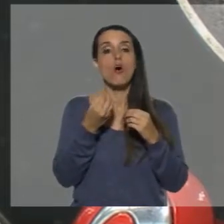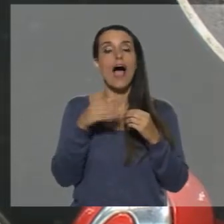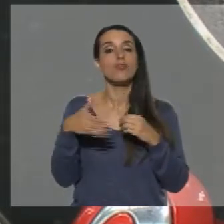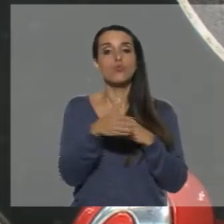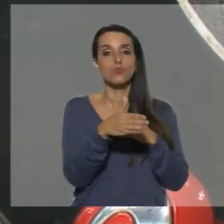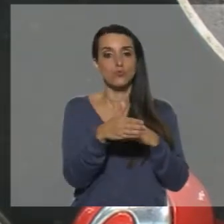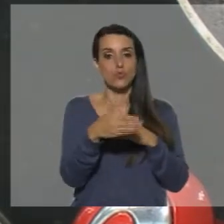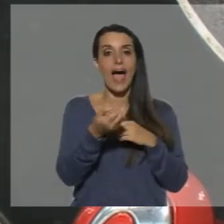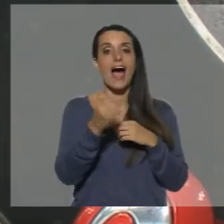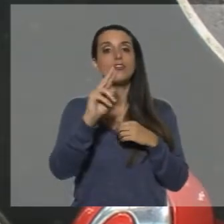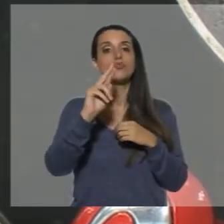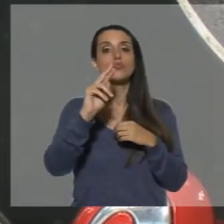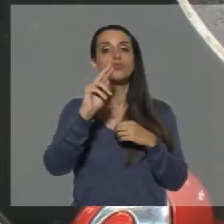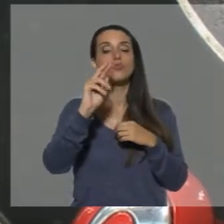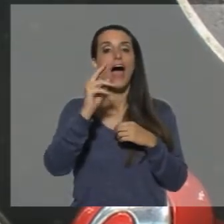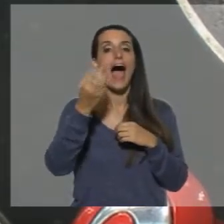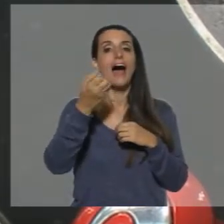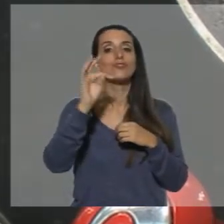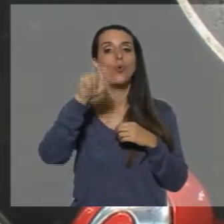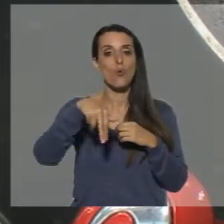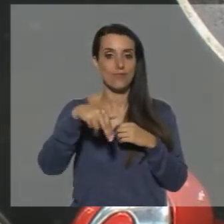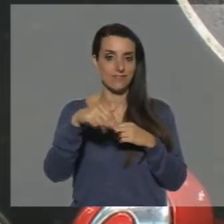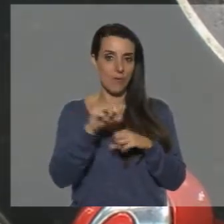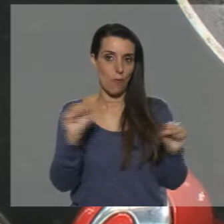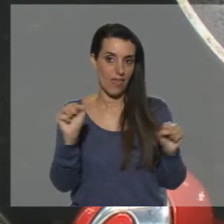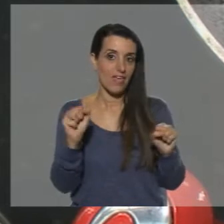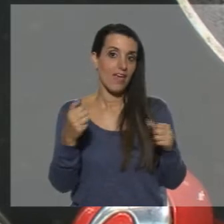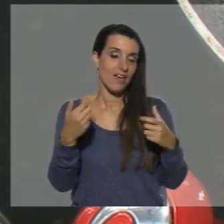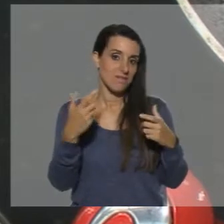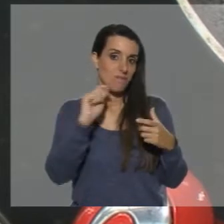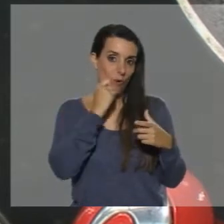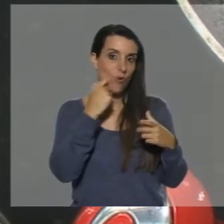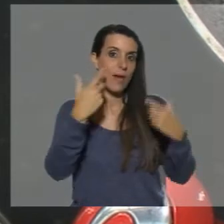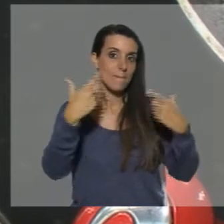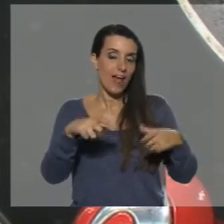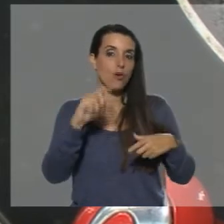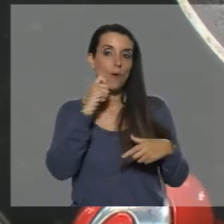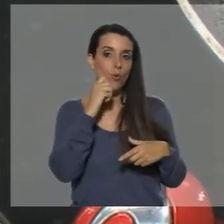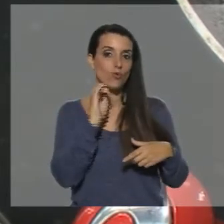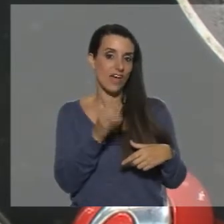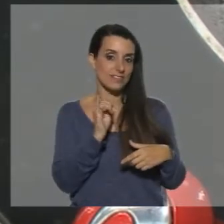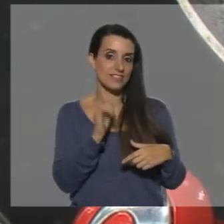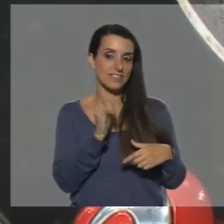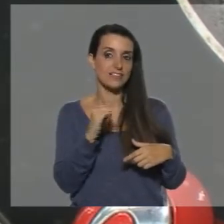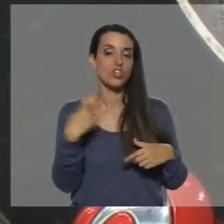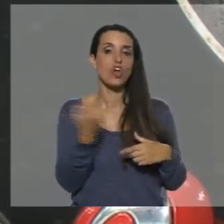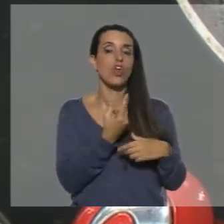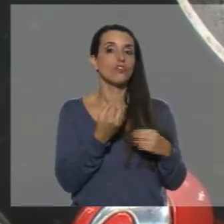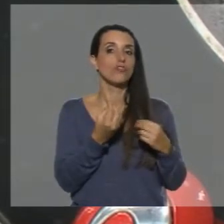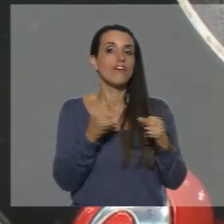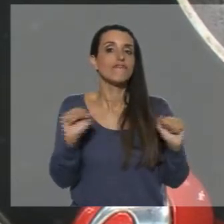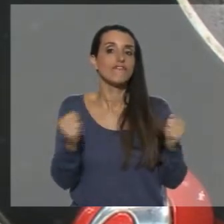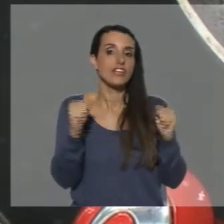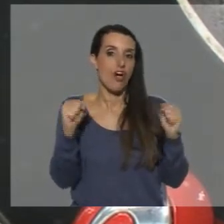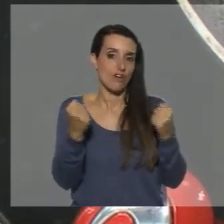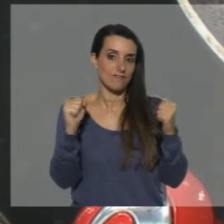la tía lo hacía siempre. Qué rico. Porque esta es un plato festivo también, de alguna manera, claro, ¿no? Claro, claro. Todos llevamos frío para...